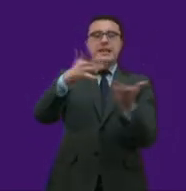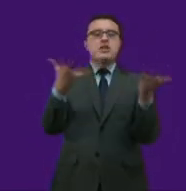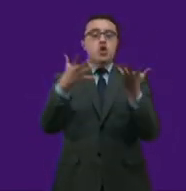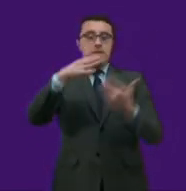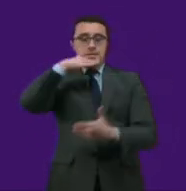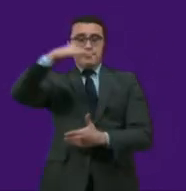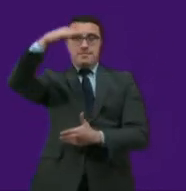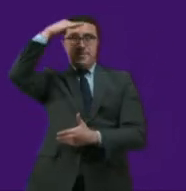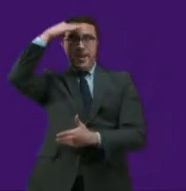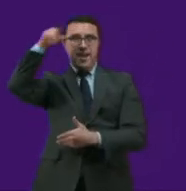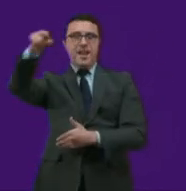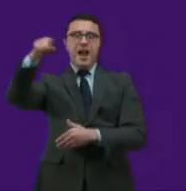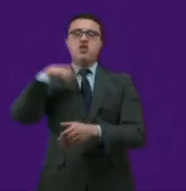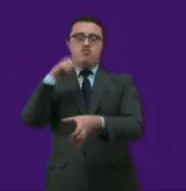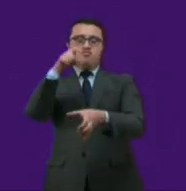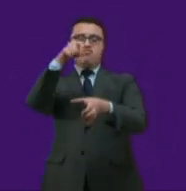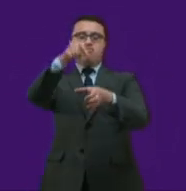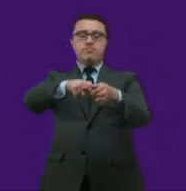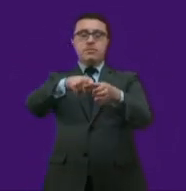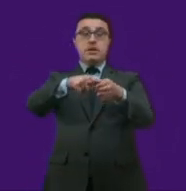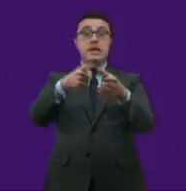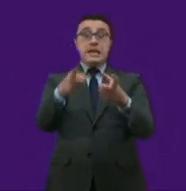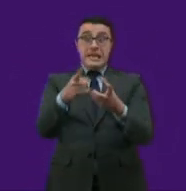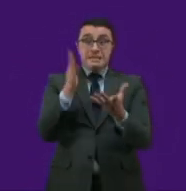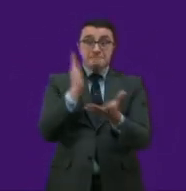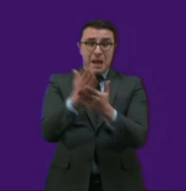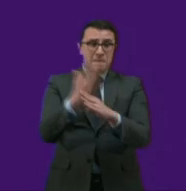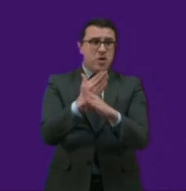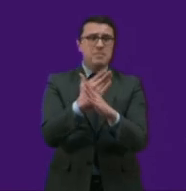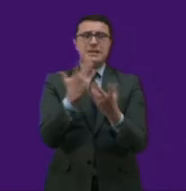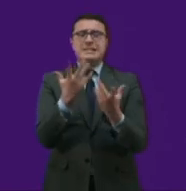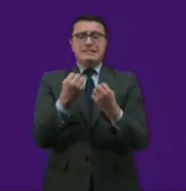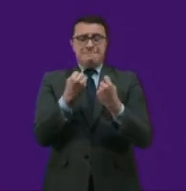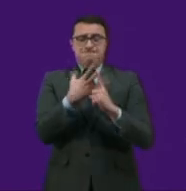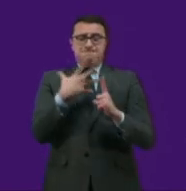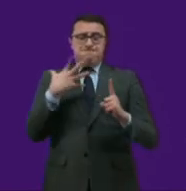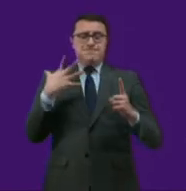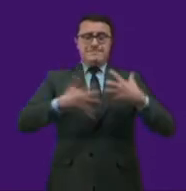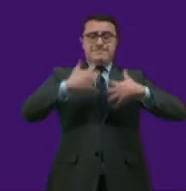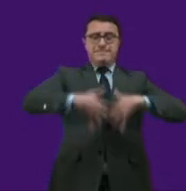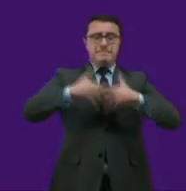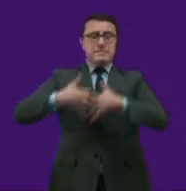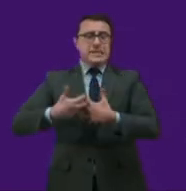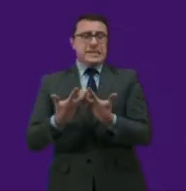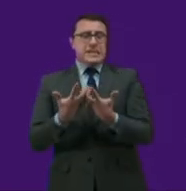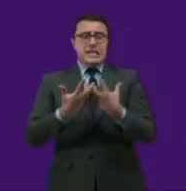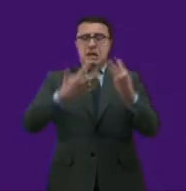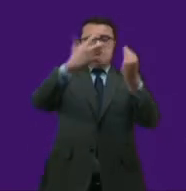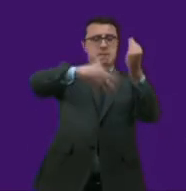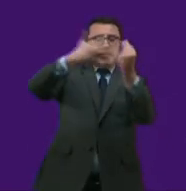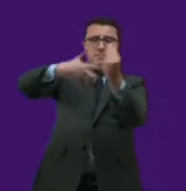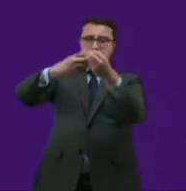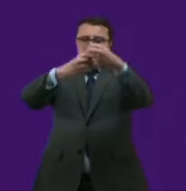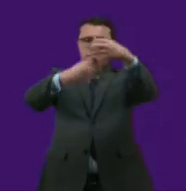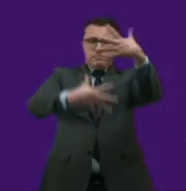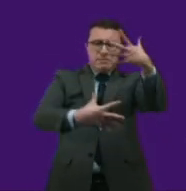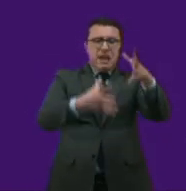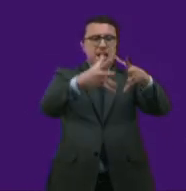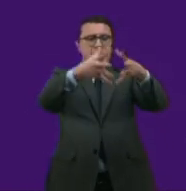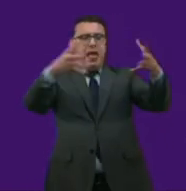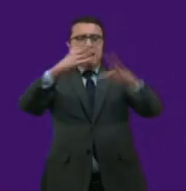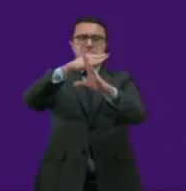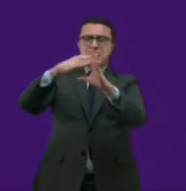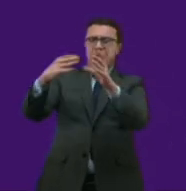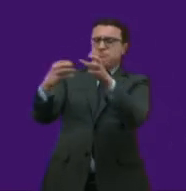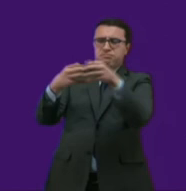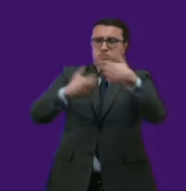el problema pues impacta, digamos, que compañías de cualquier sector, de cualquier tamaño.